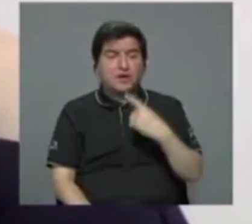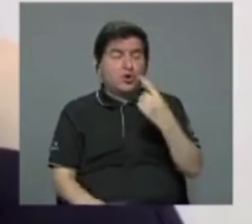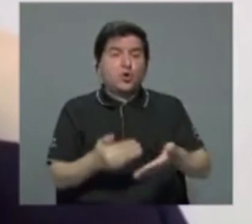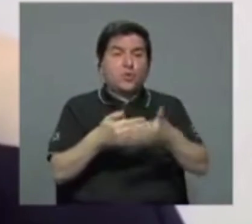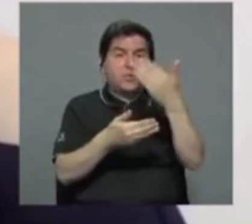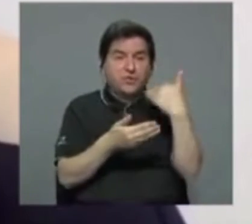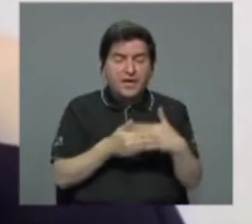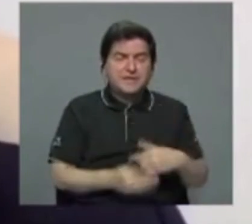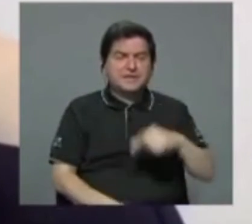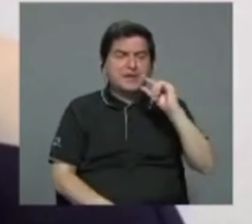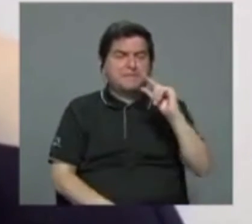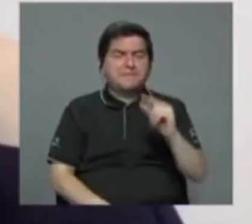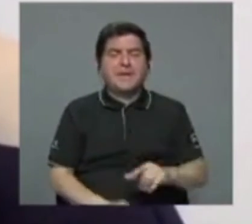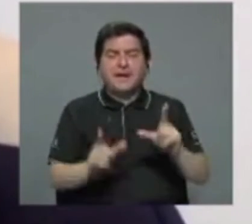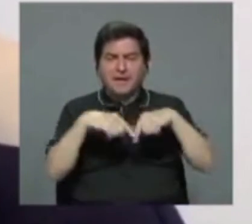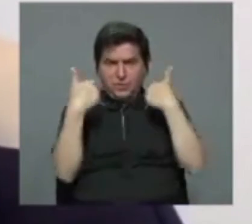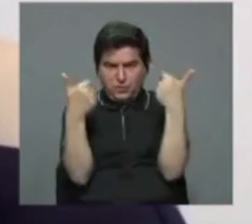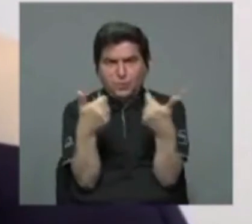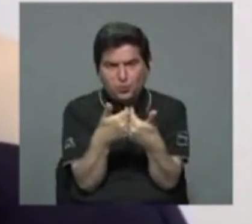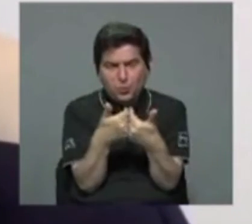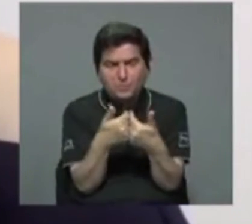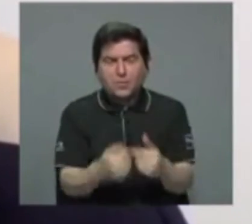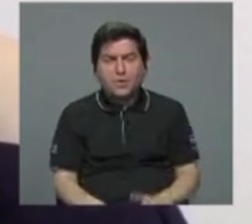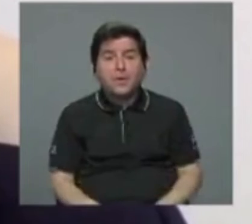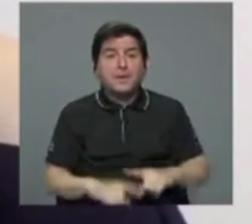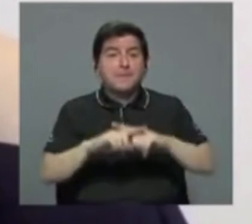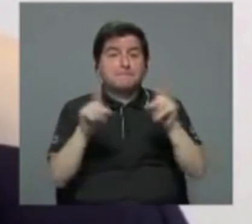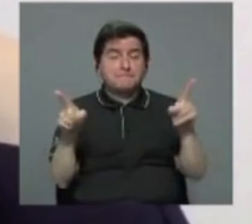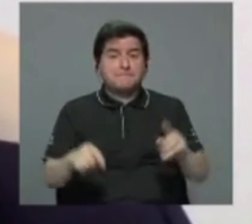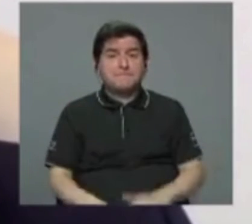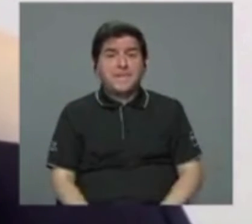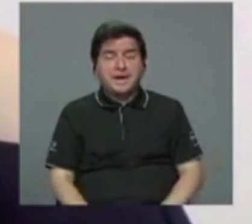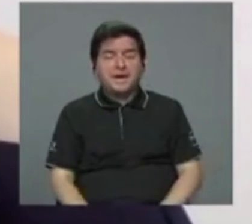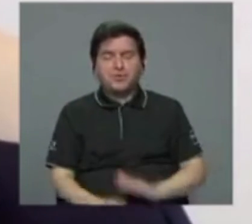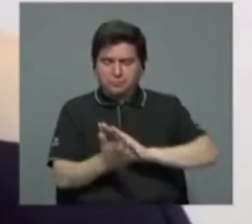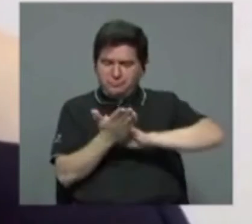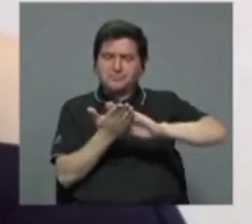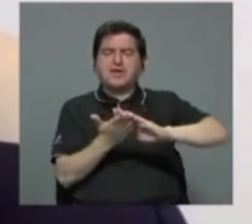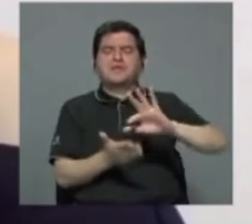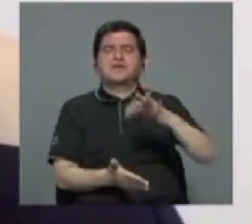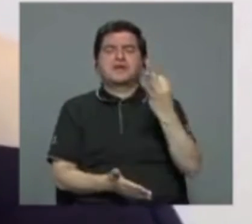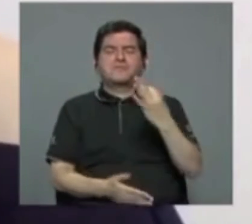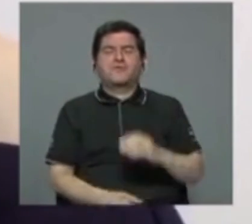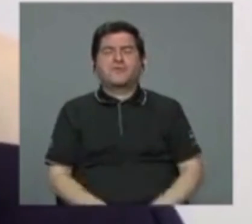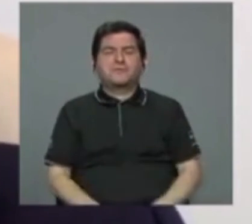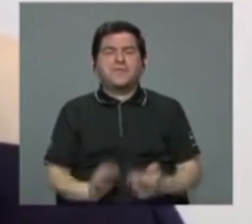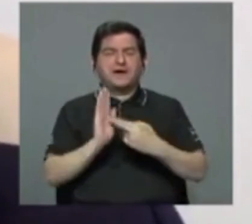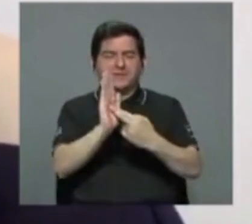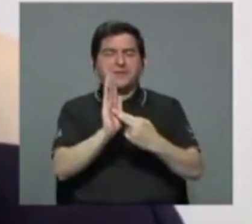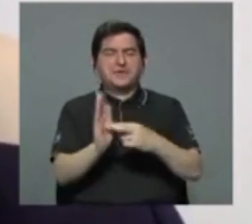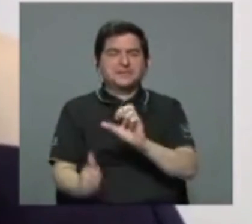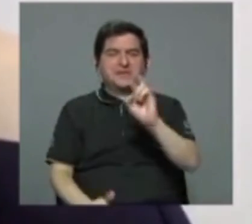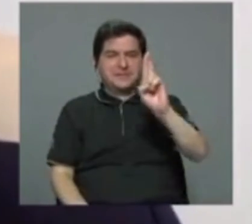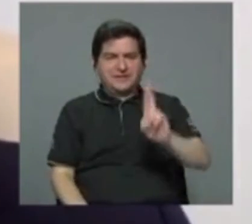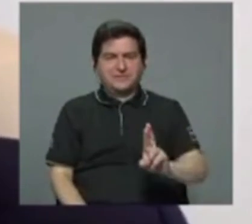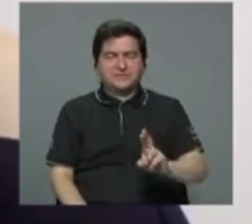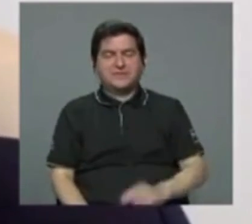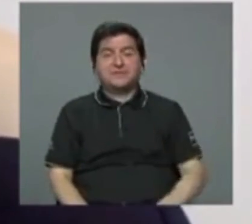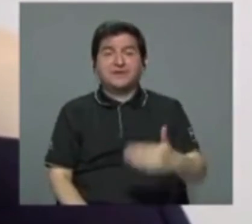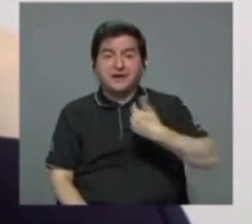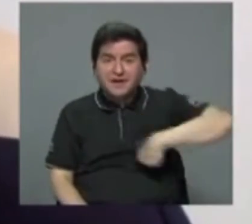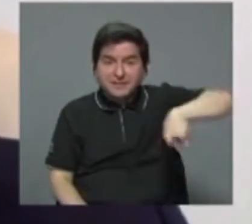anteriormente, una pequeña misión, pequeña pero muy digna, misión de Costa Rica, en donde tenemos